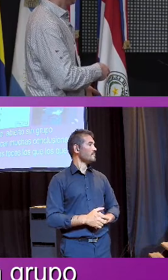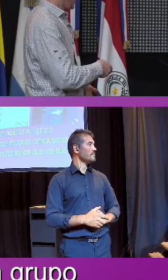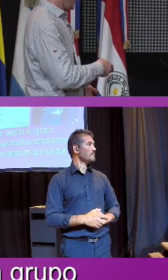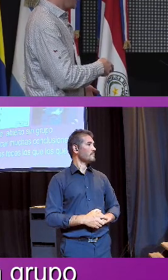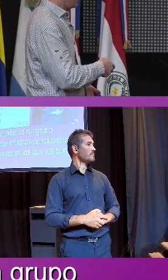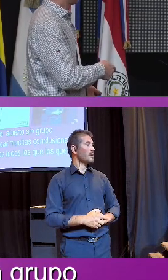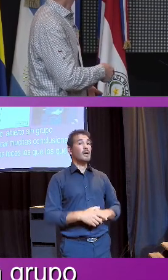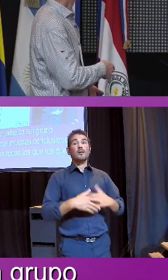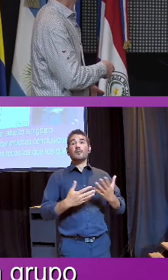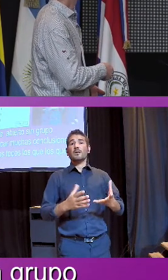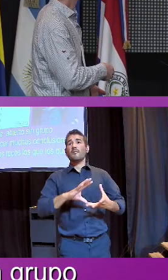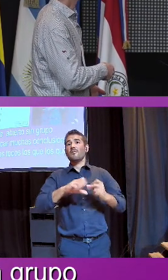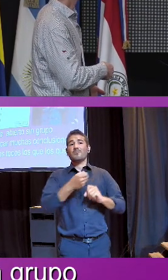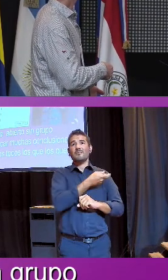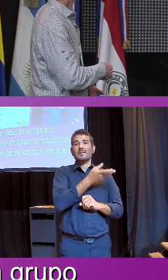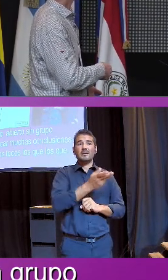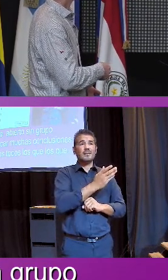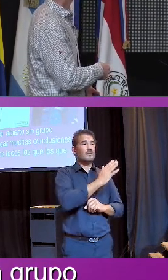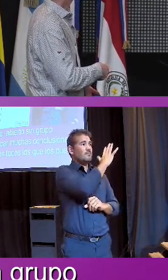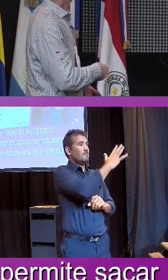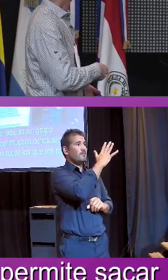describieron. En general siempre aparecen los mismos.